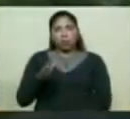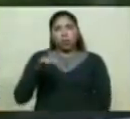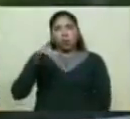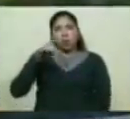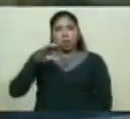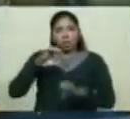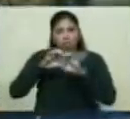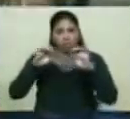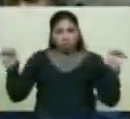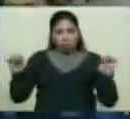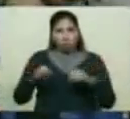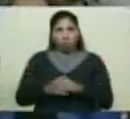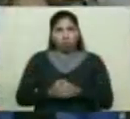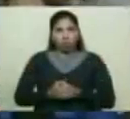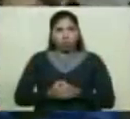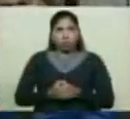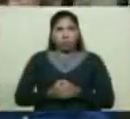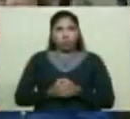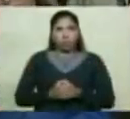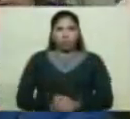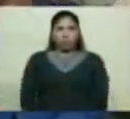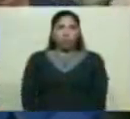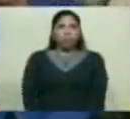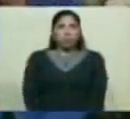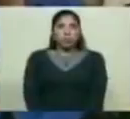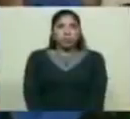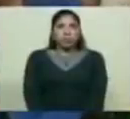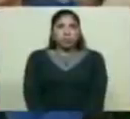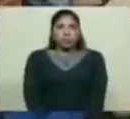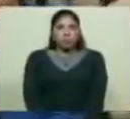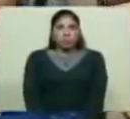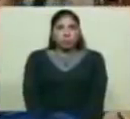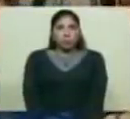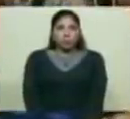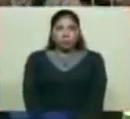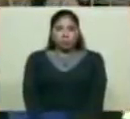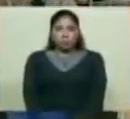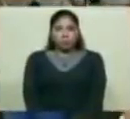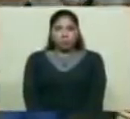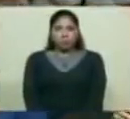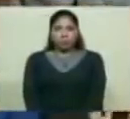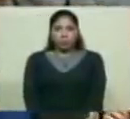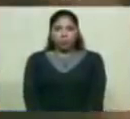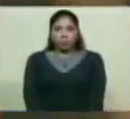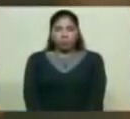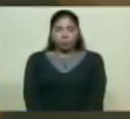revolución de las misiones y ministro del poder popular para la educación